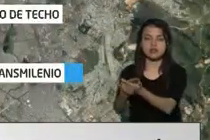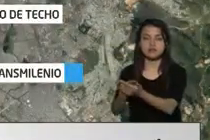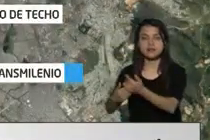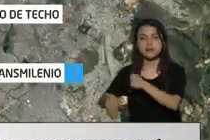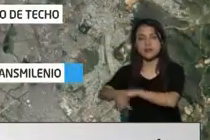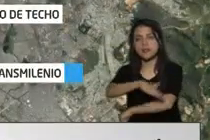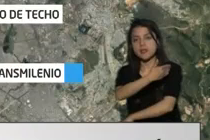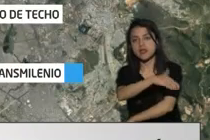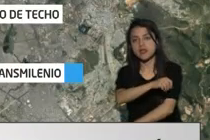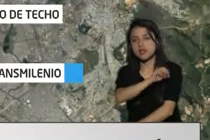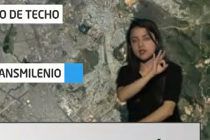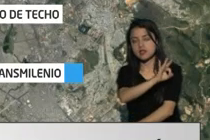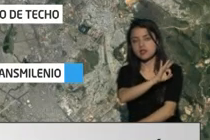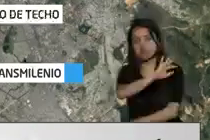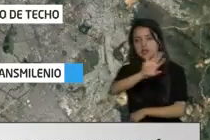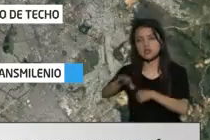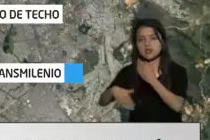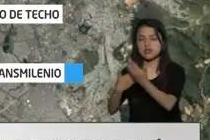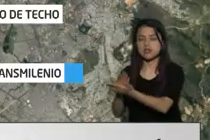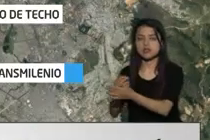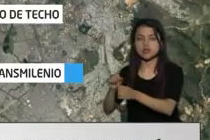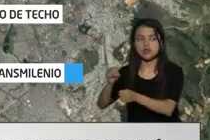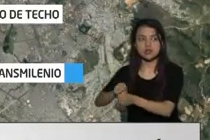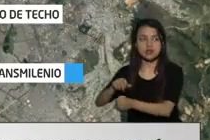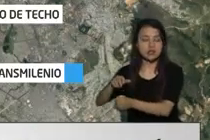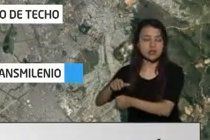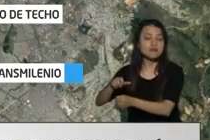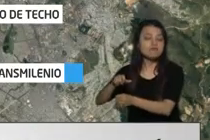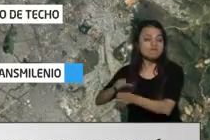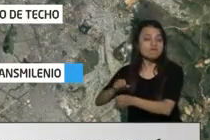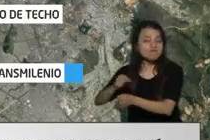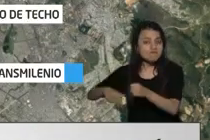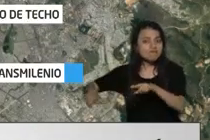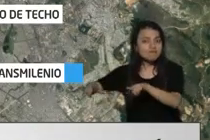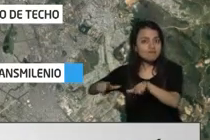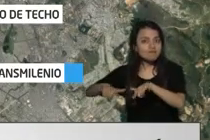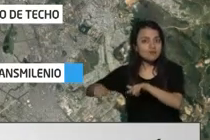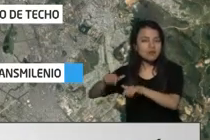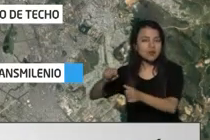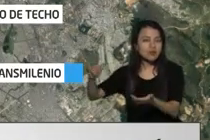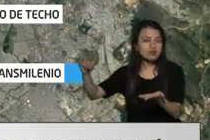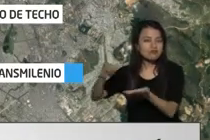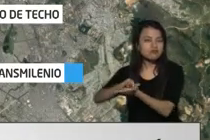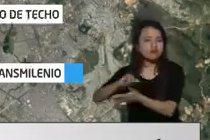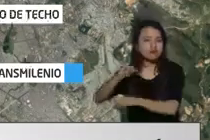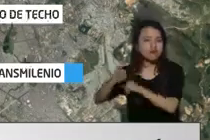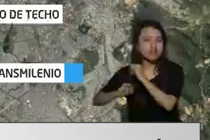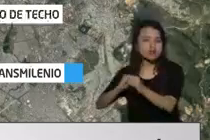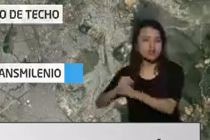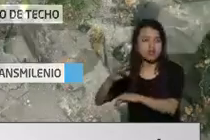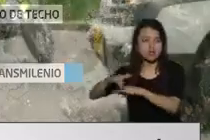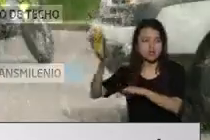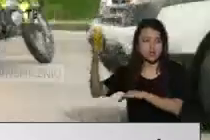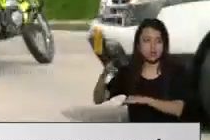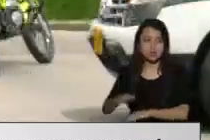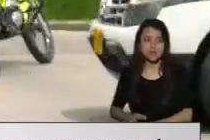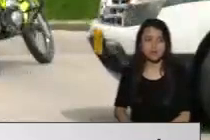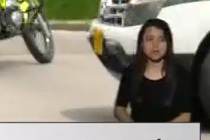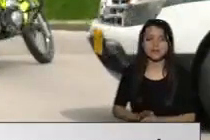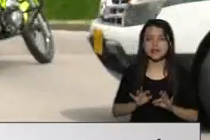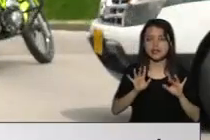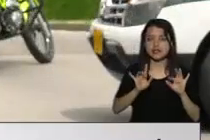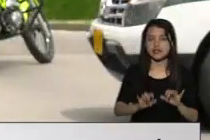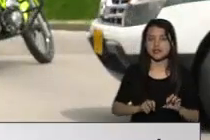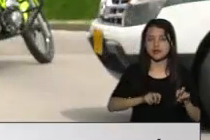aeropuerto internacional El Dorado. Anuncio que también provocó que las autoridades distritales, hablamos de Secretaría de Gobierno, Movilidad y